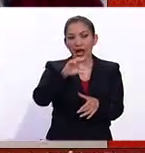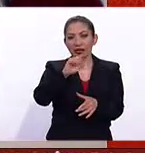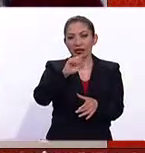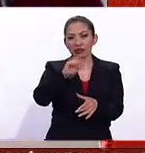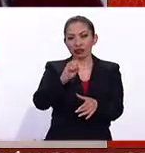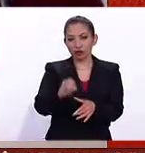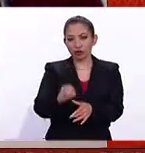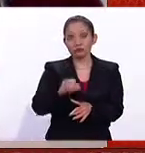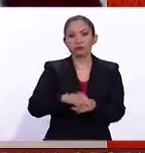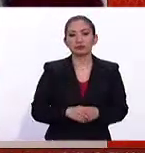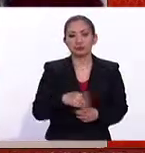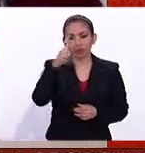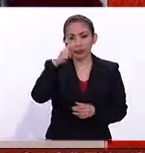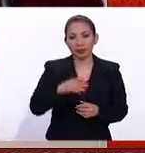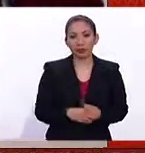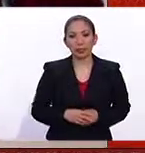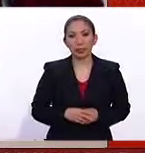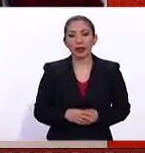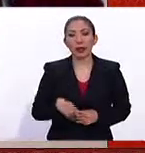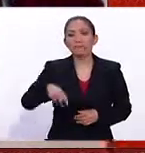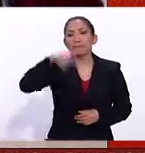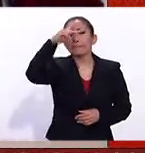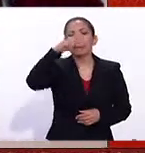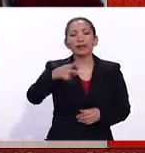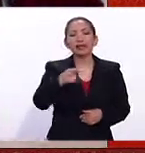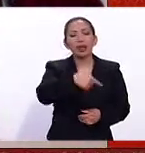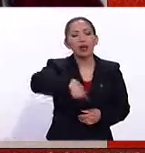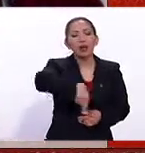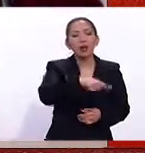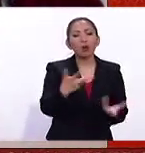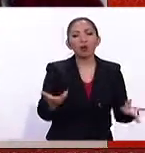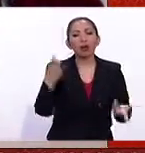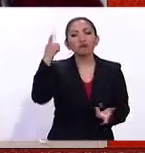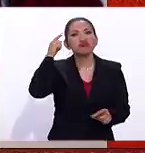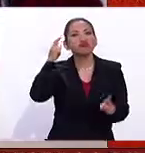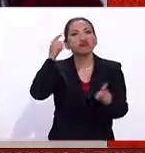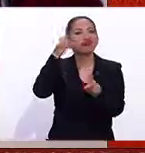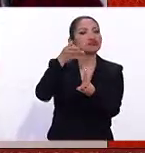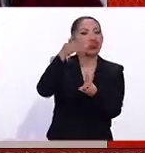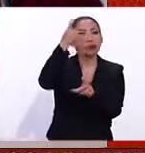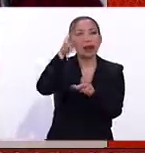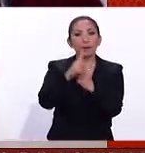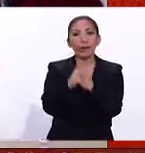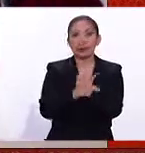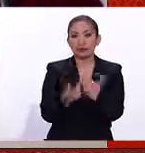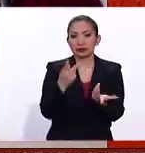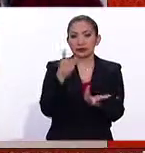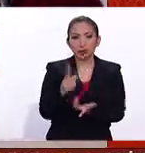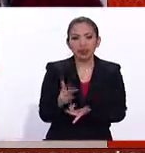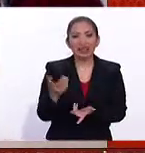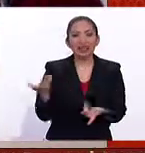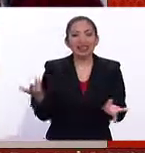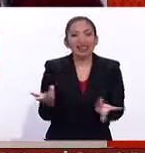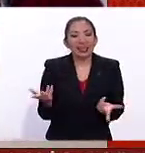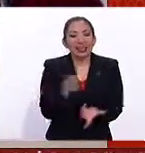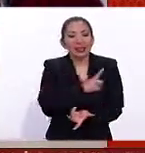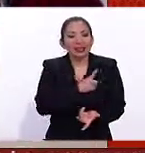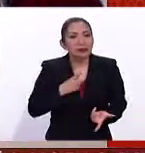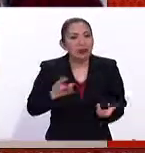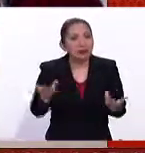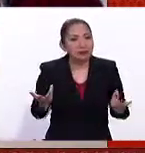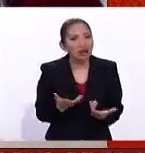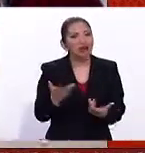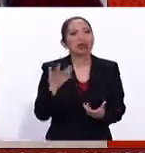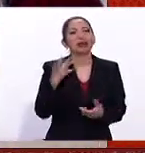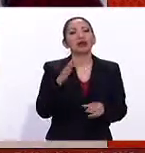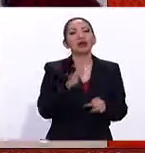México. Muchísimas gracias. Gracias. México, ¿cuáles son los grandes retos para un país como México? ¿Qué es lo que debe hacer?